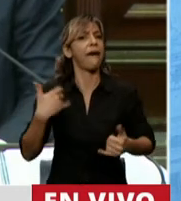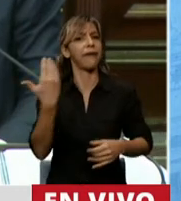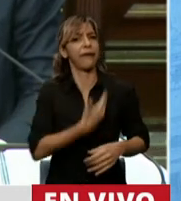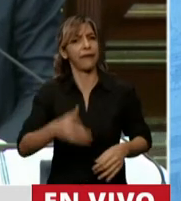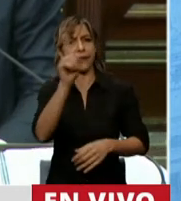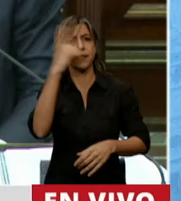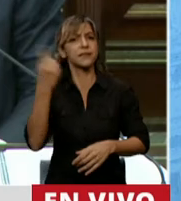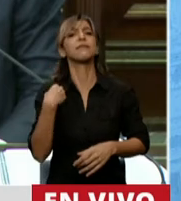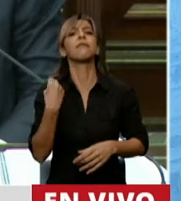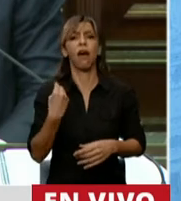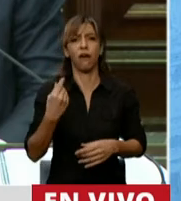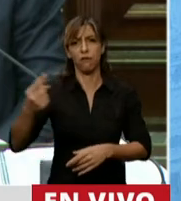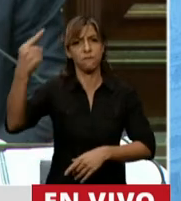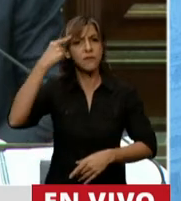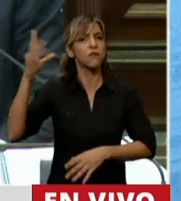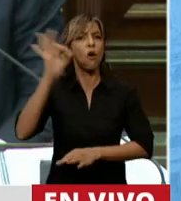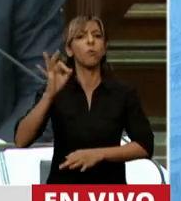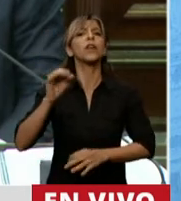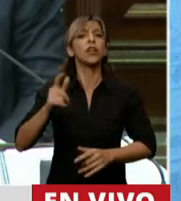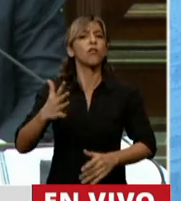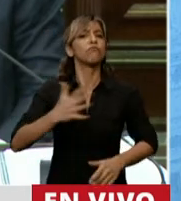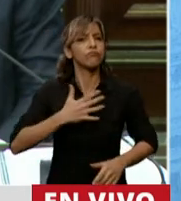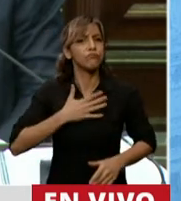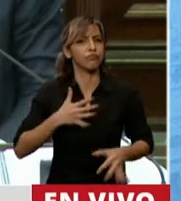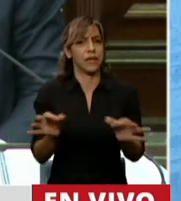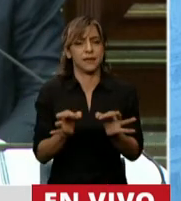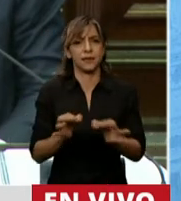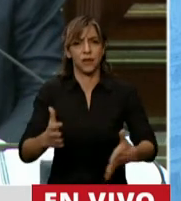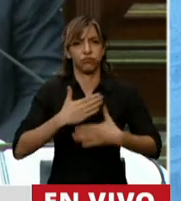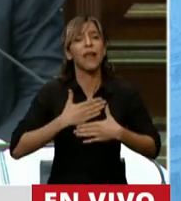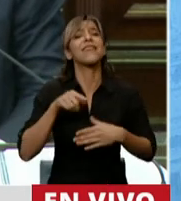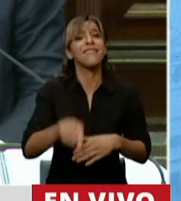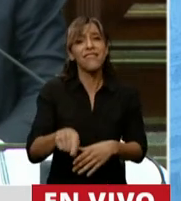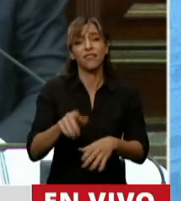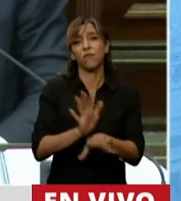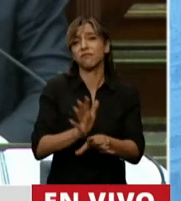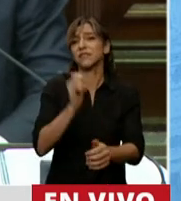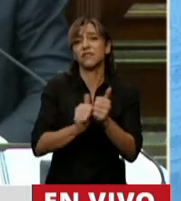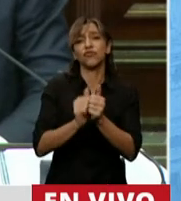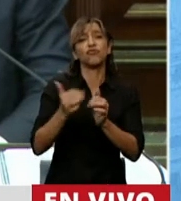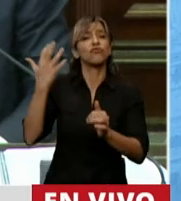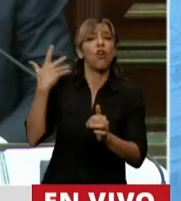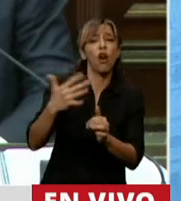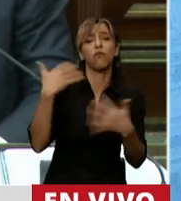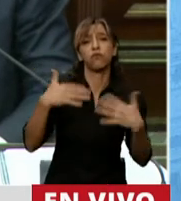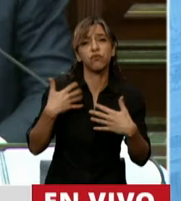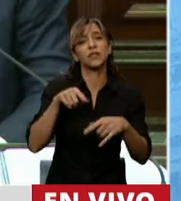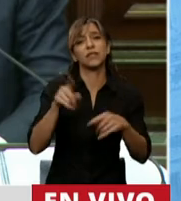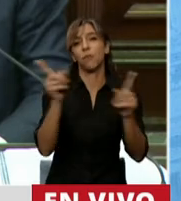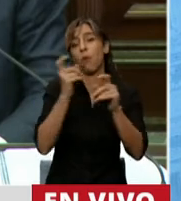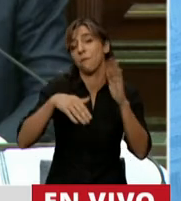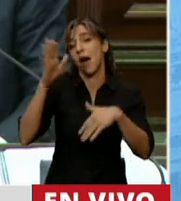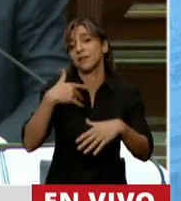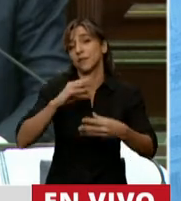para defender la soberanía de las Islas Malvinas. Es el conflicto histórico más antiguo que tiene nuestro país y que realmente